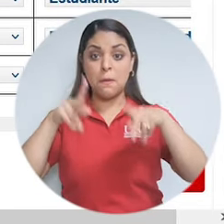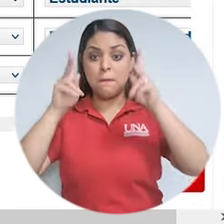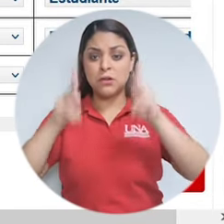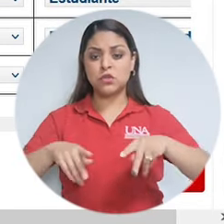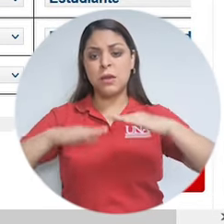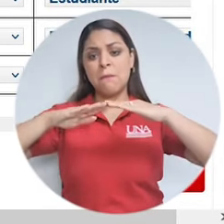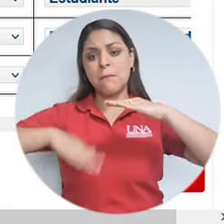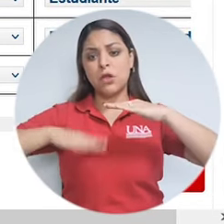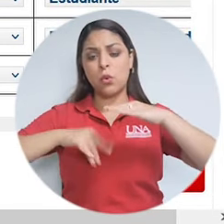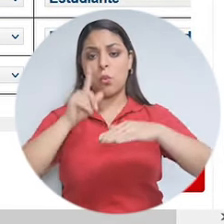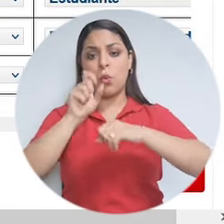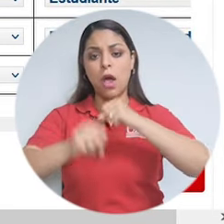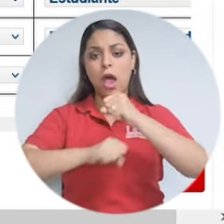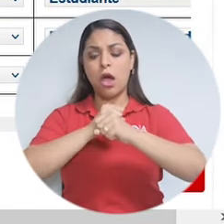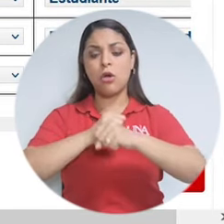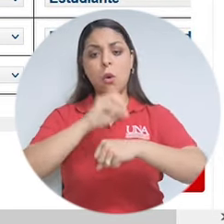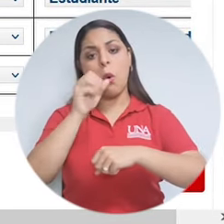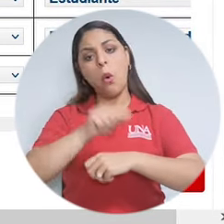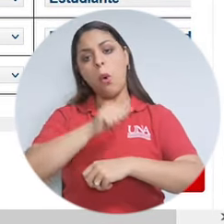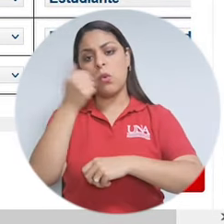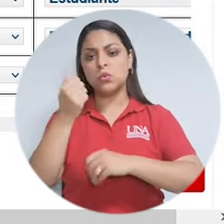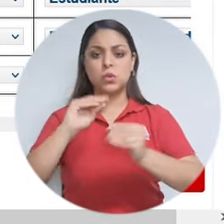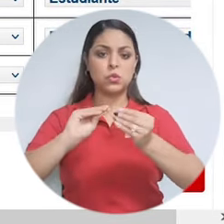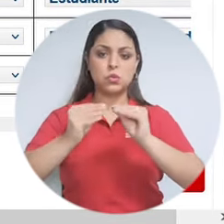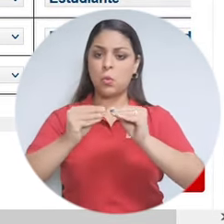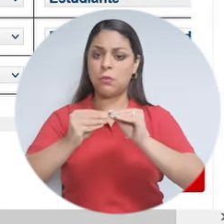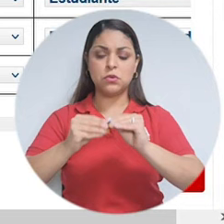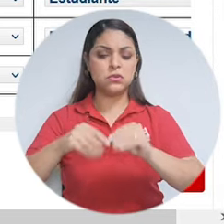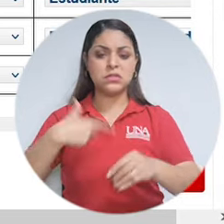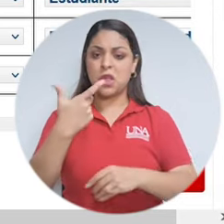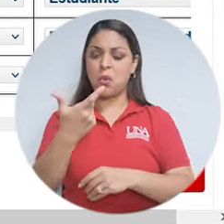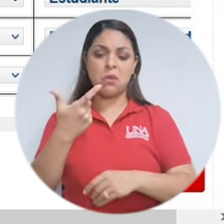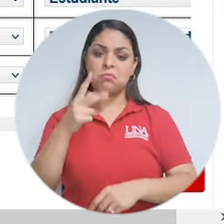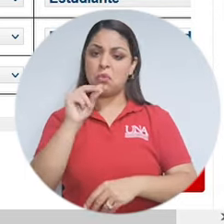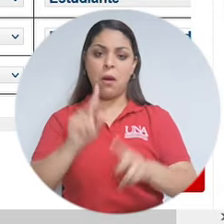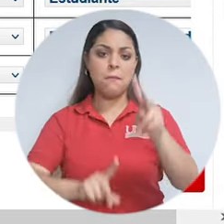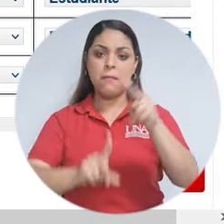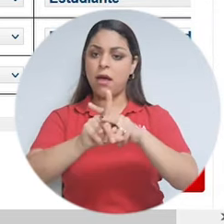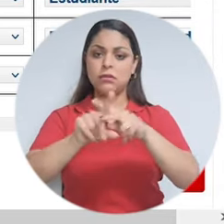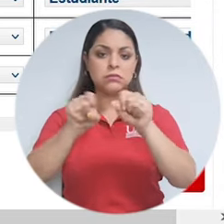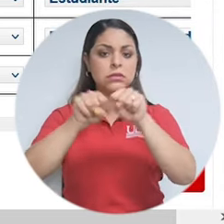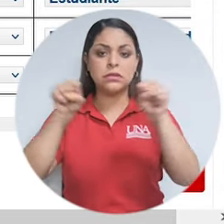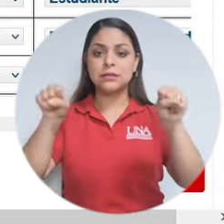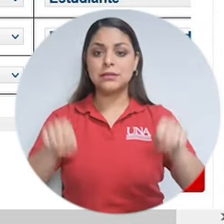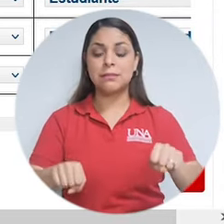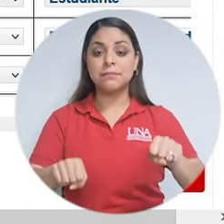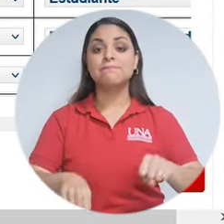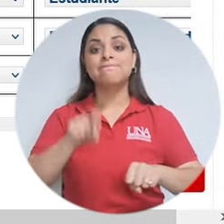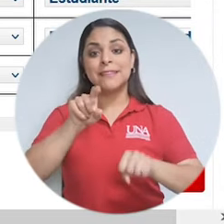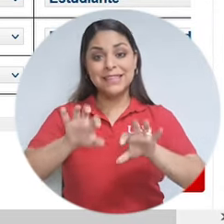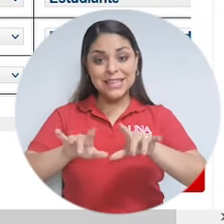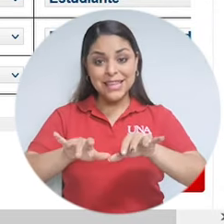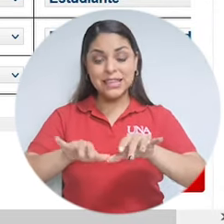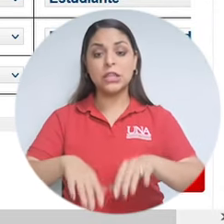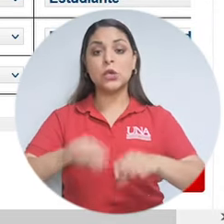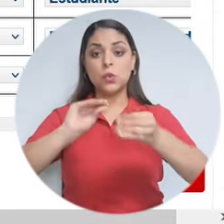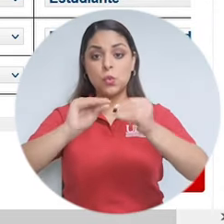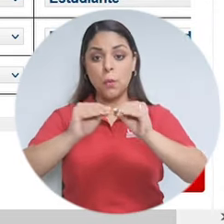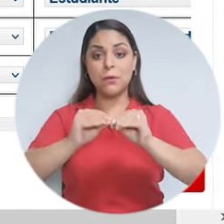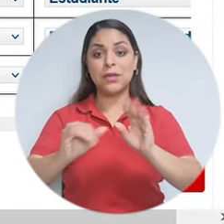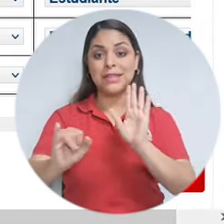de un año u otros números de cédula que no aparecen en el sistema, digite en el espacio de número